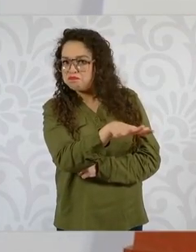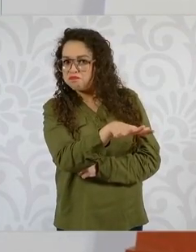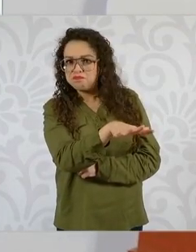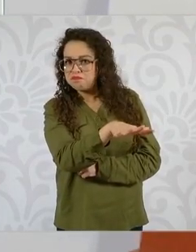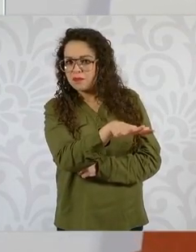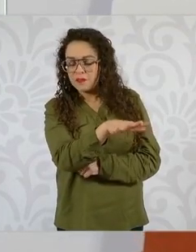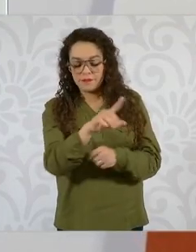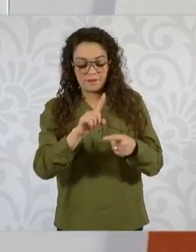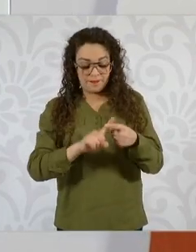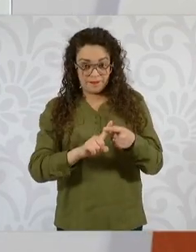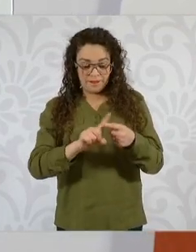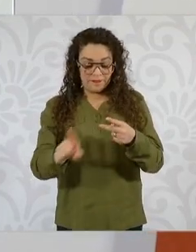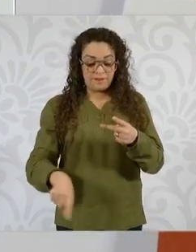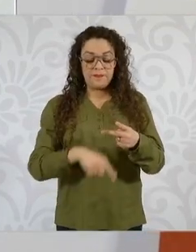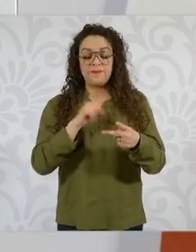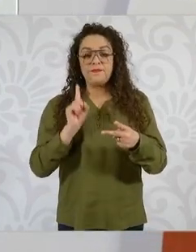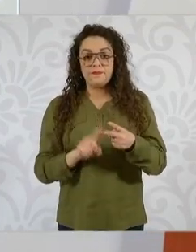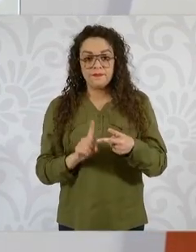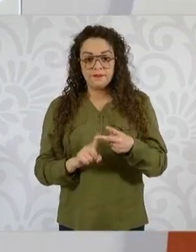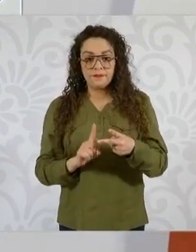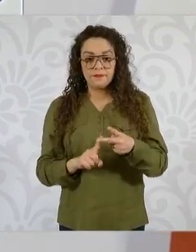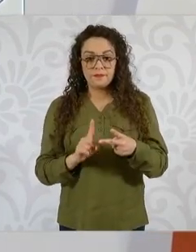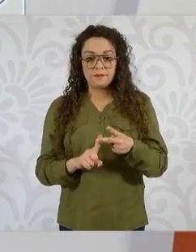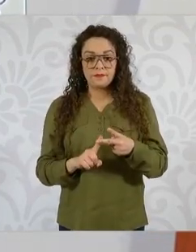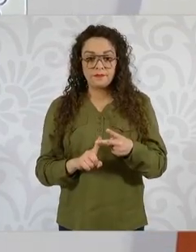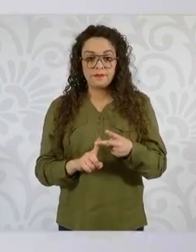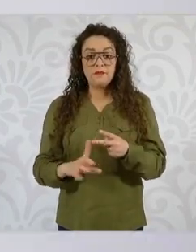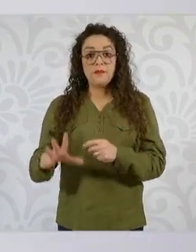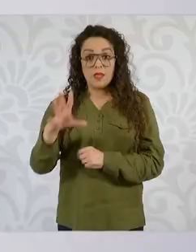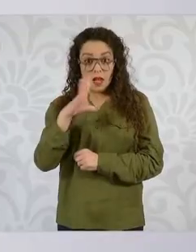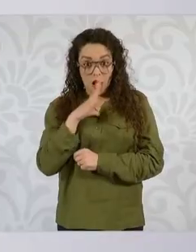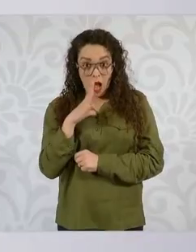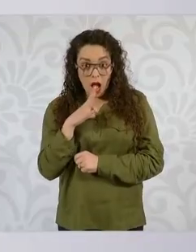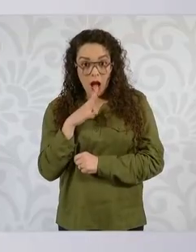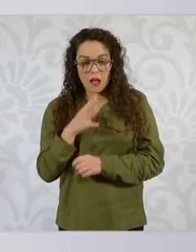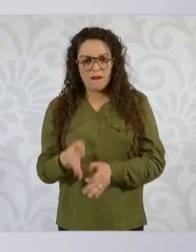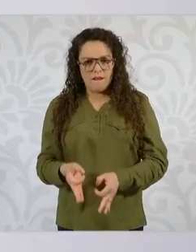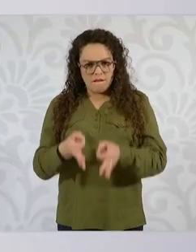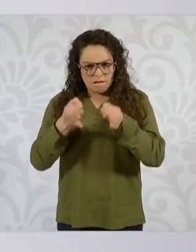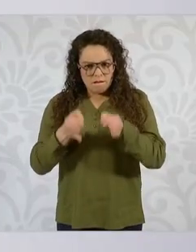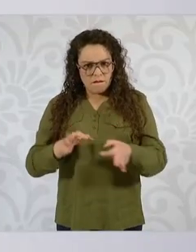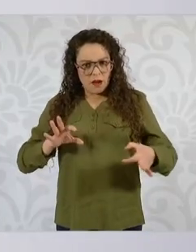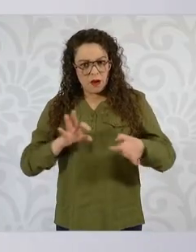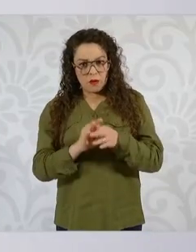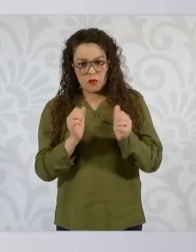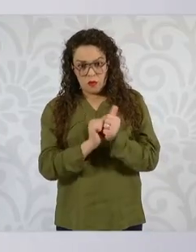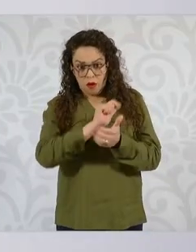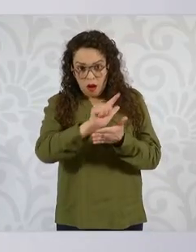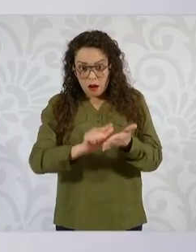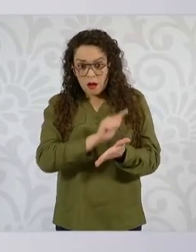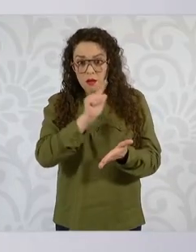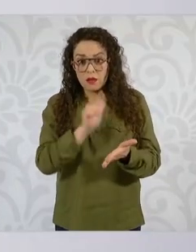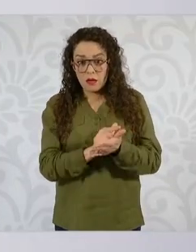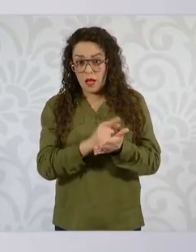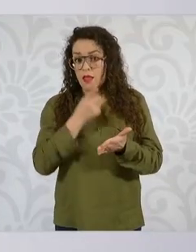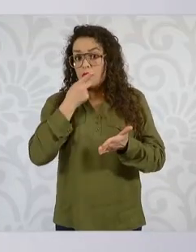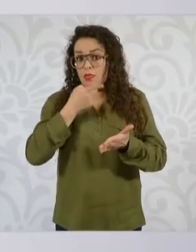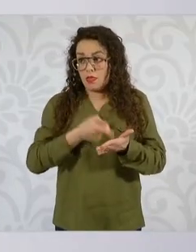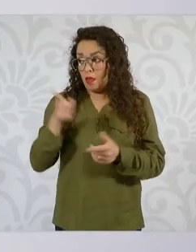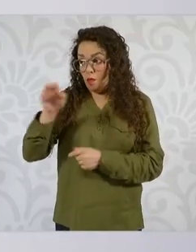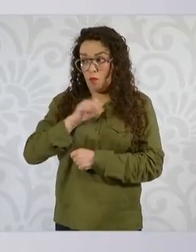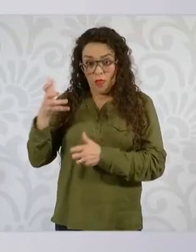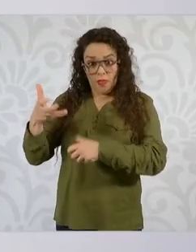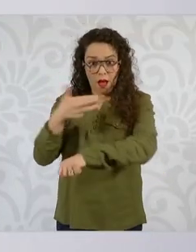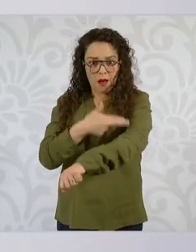porque jurídicamente no tiene ningún sustento lo que está haciendo. Y tercero, porque es el